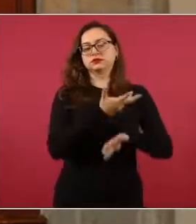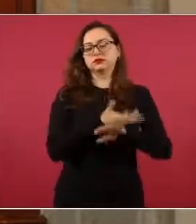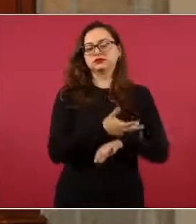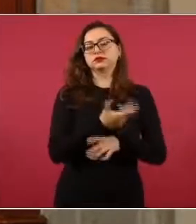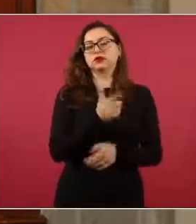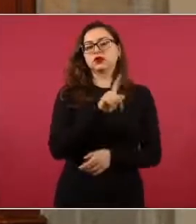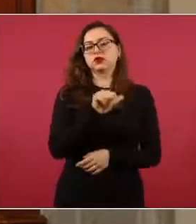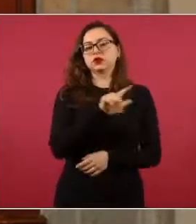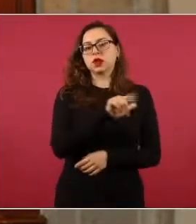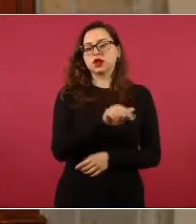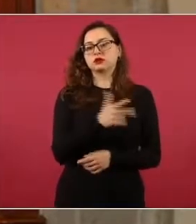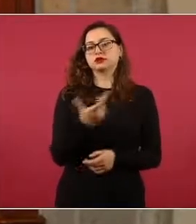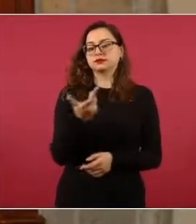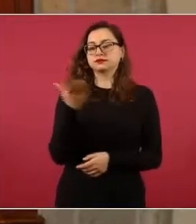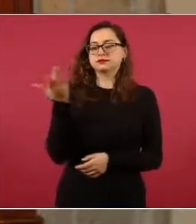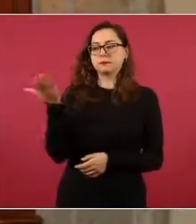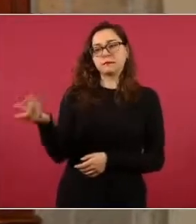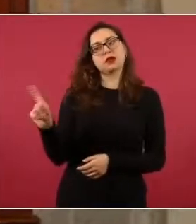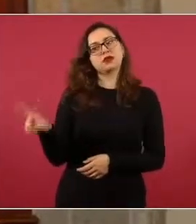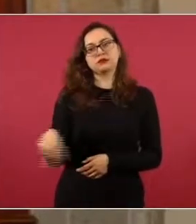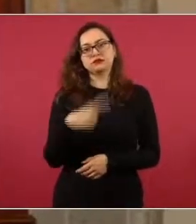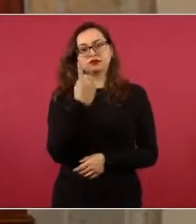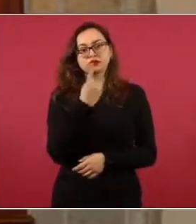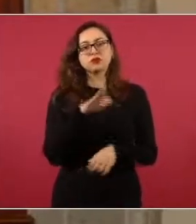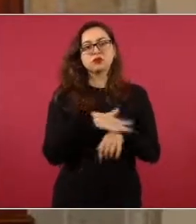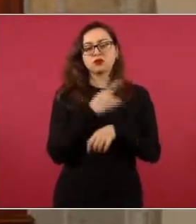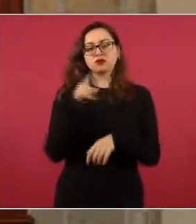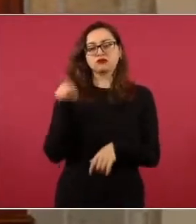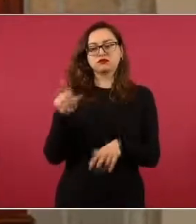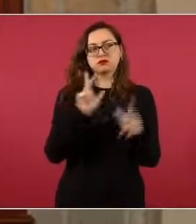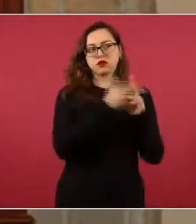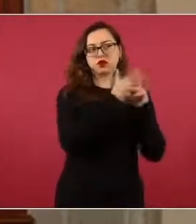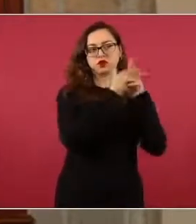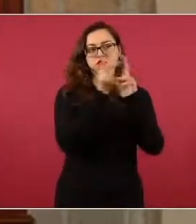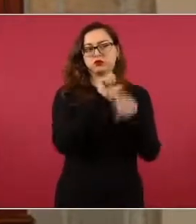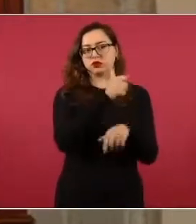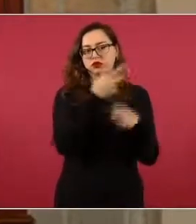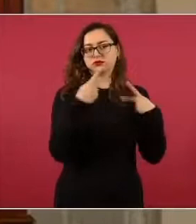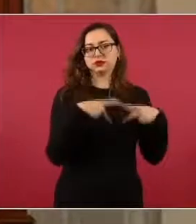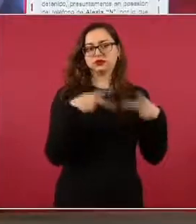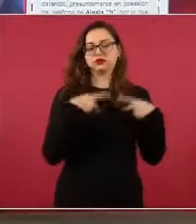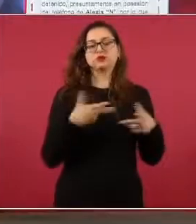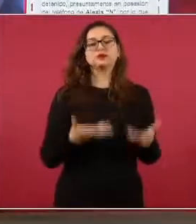homicidio de otras personas también. Siguiente.